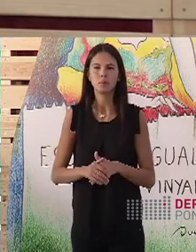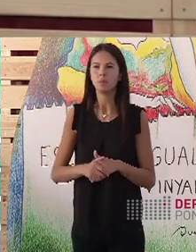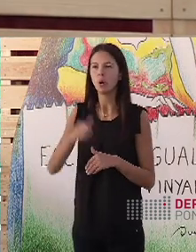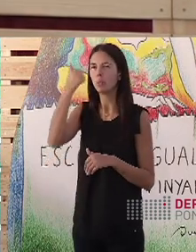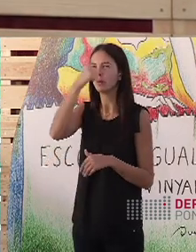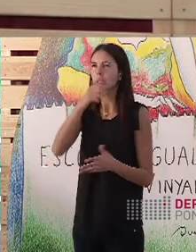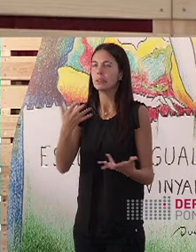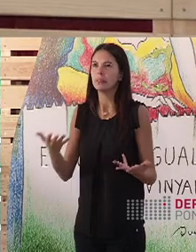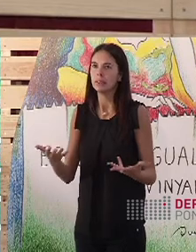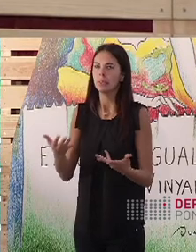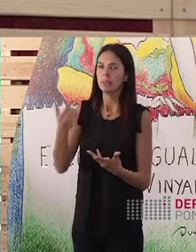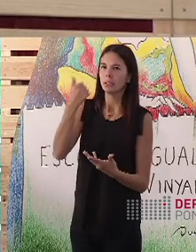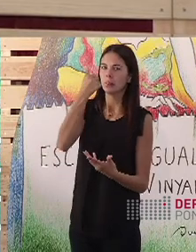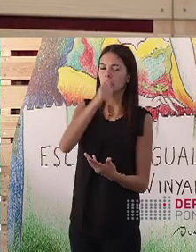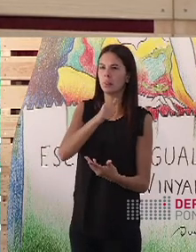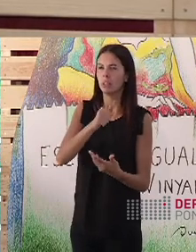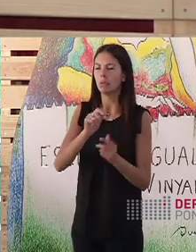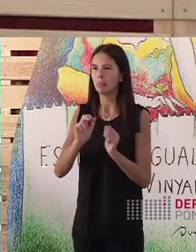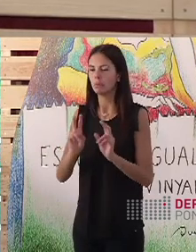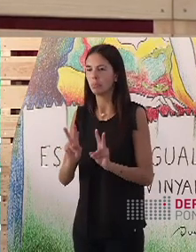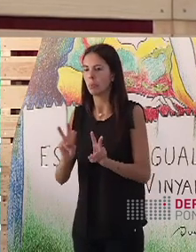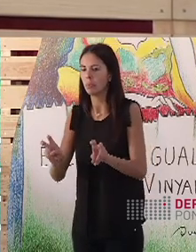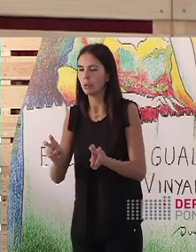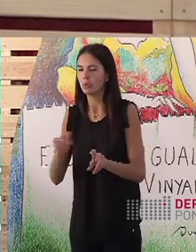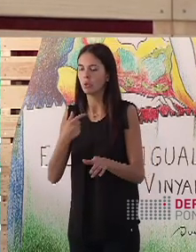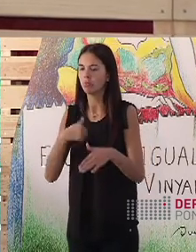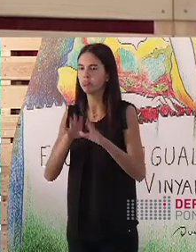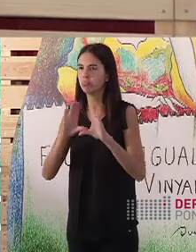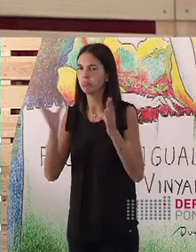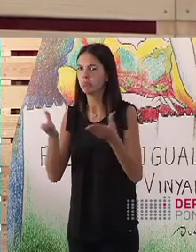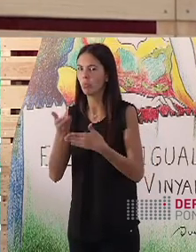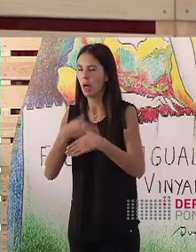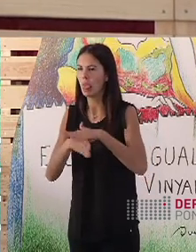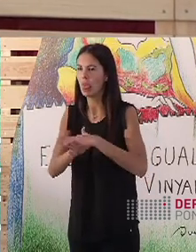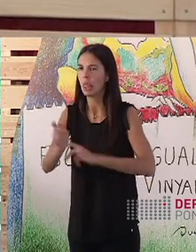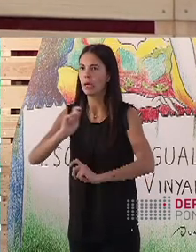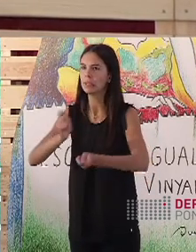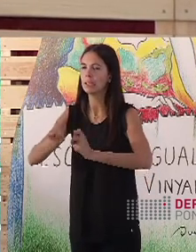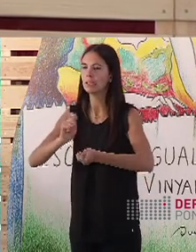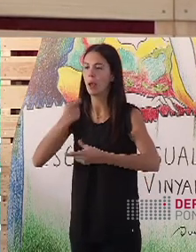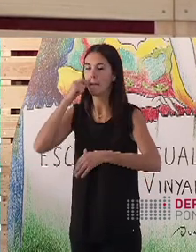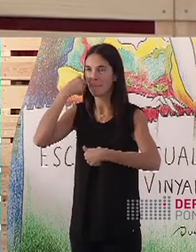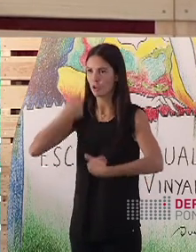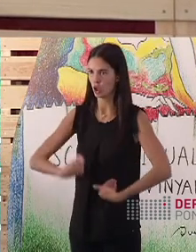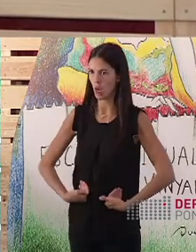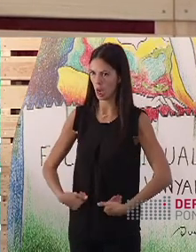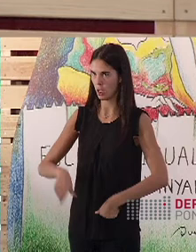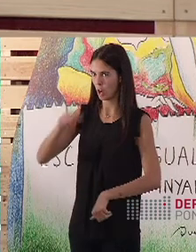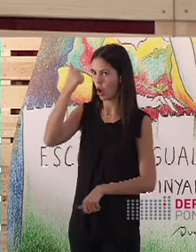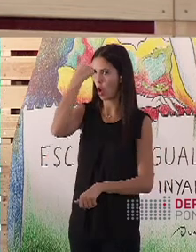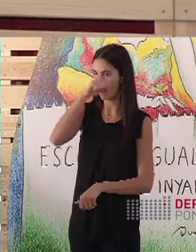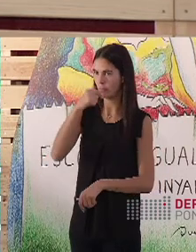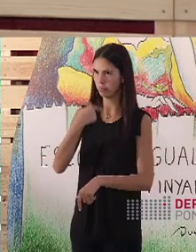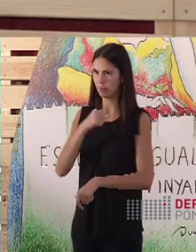nin siquiera eran nun primeiro momento, porque eu así como puden ter acceso a facer entrevistas personales a homes personales